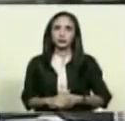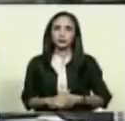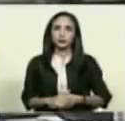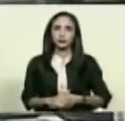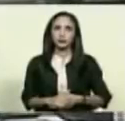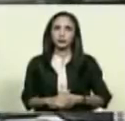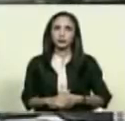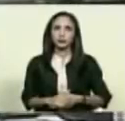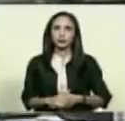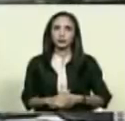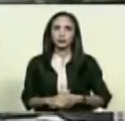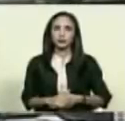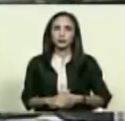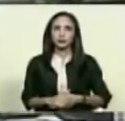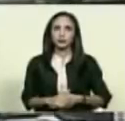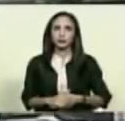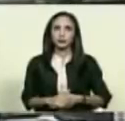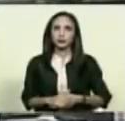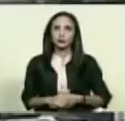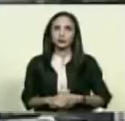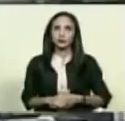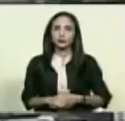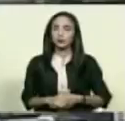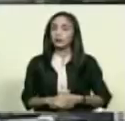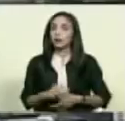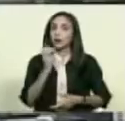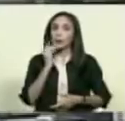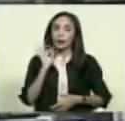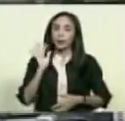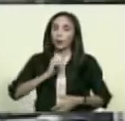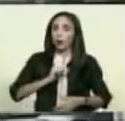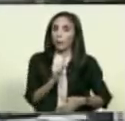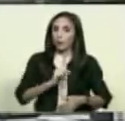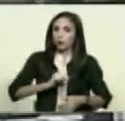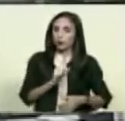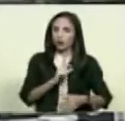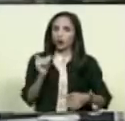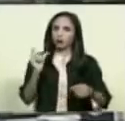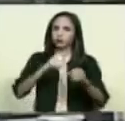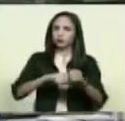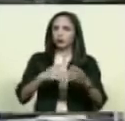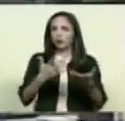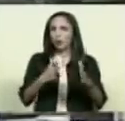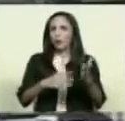Continúo. Policía Nacional Bolivariana, hemos incorporado 24.000 jóvenes.